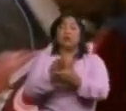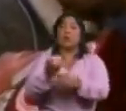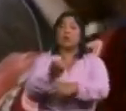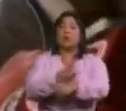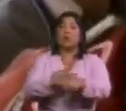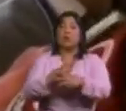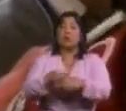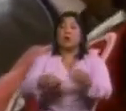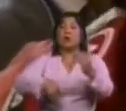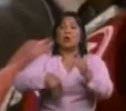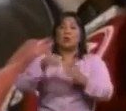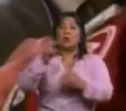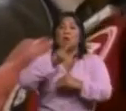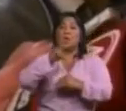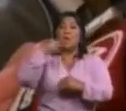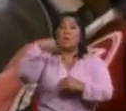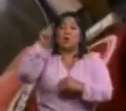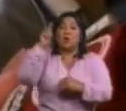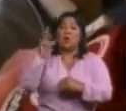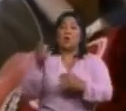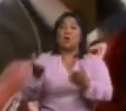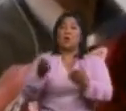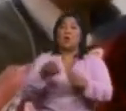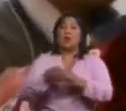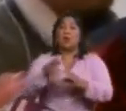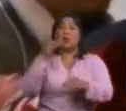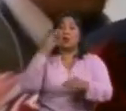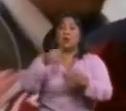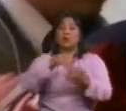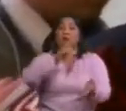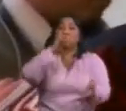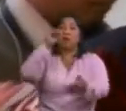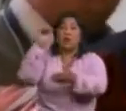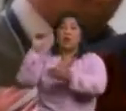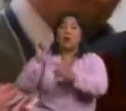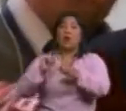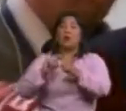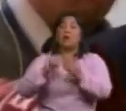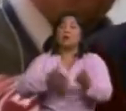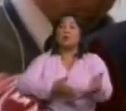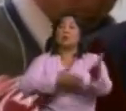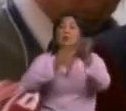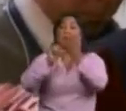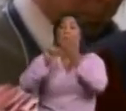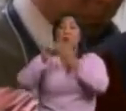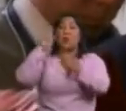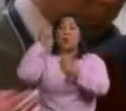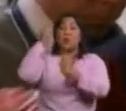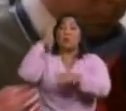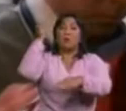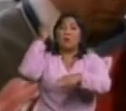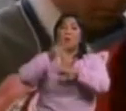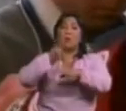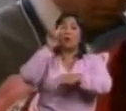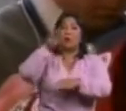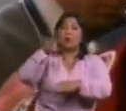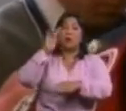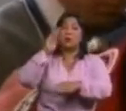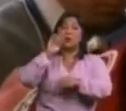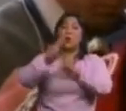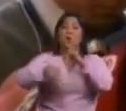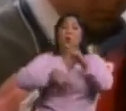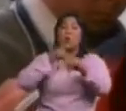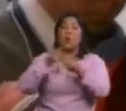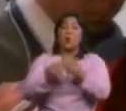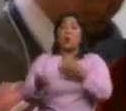de 2 millones de barriles. El aún titular de este ministerio llegó al gobierno en mayo del 2017, cuando ocupó